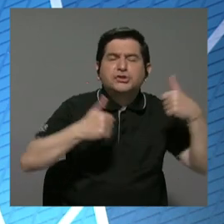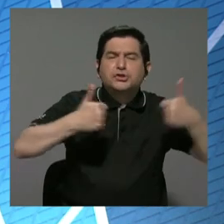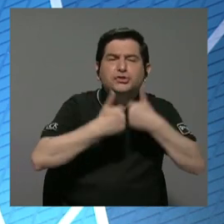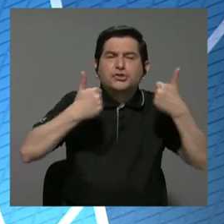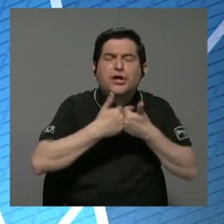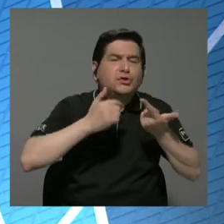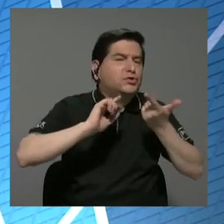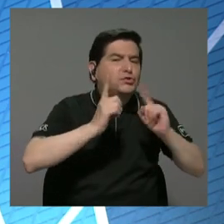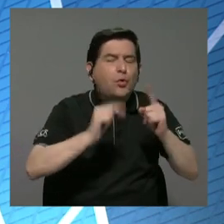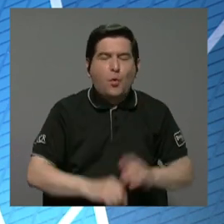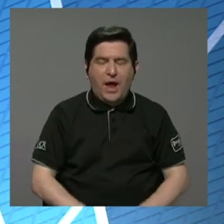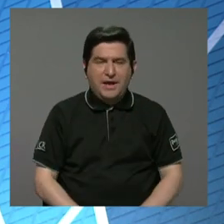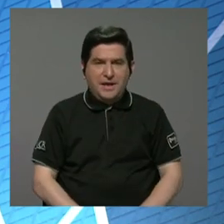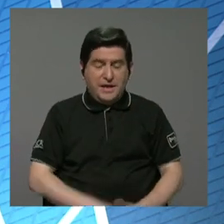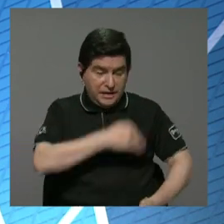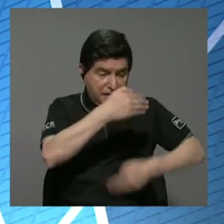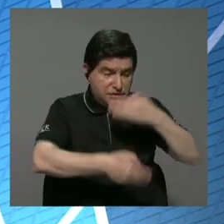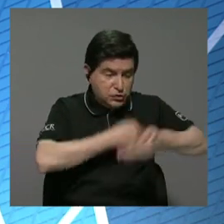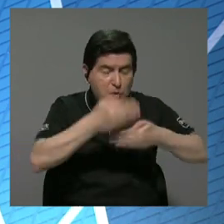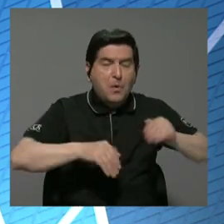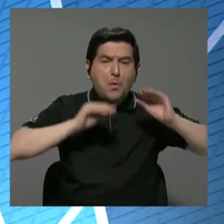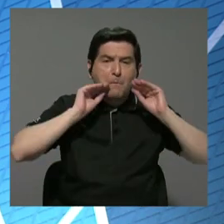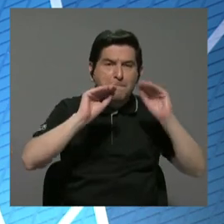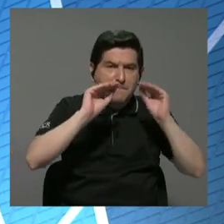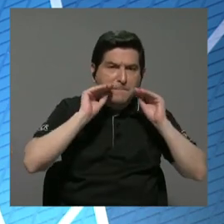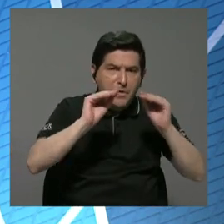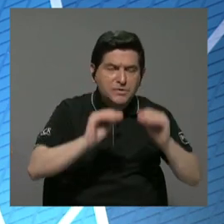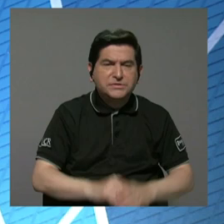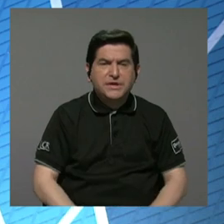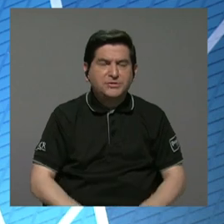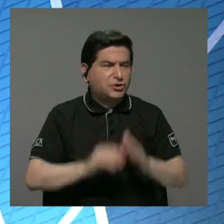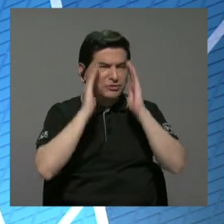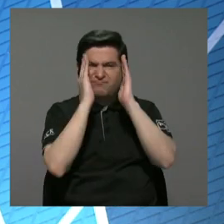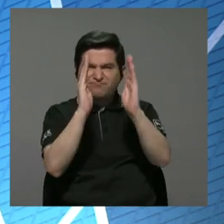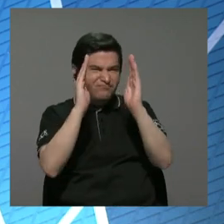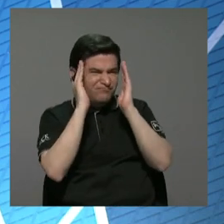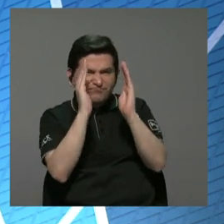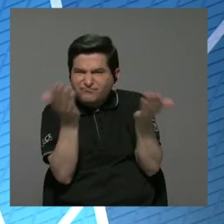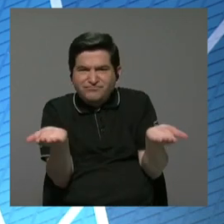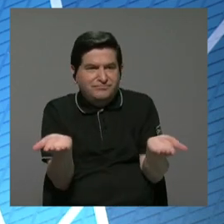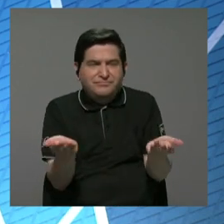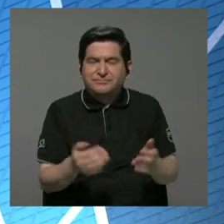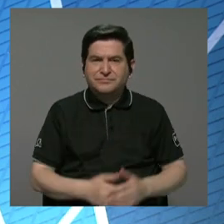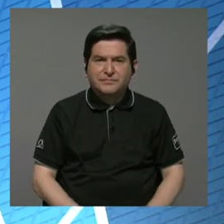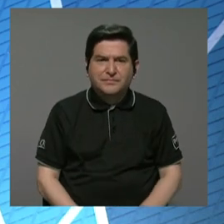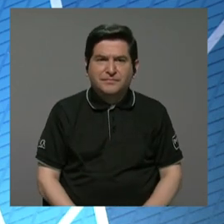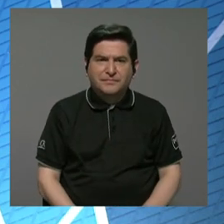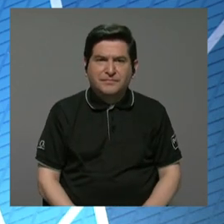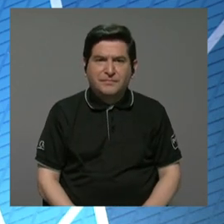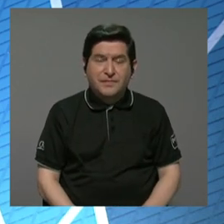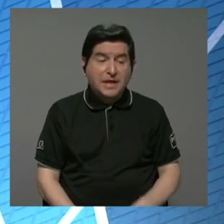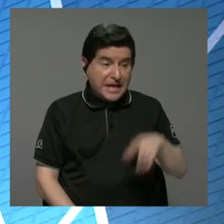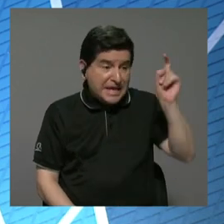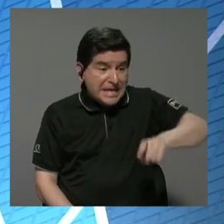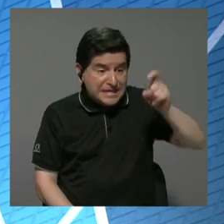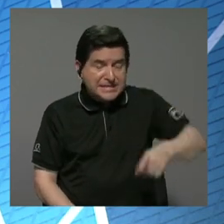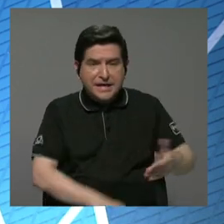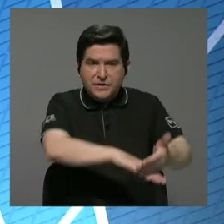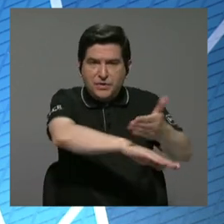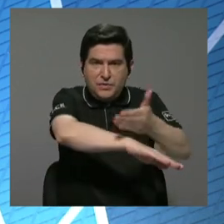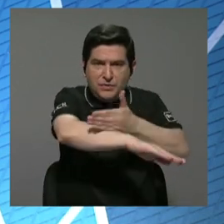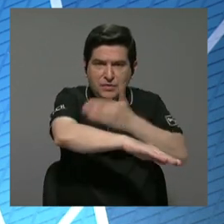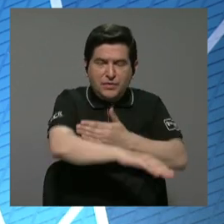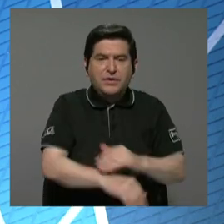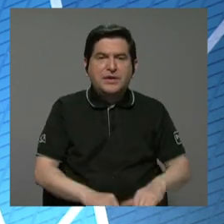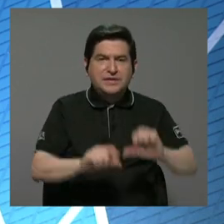desafíos que esta ruta de la educación no está tomando en cuenta, ¿verdad? De acuerdo, que, sí, que son vitales para mejorar las condiciones